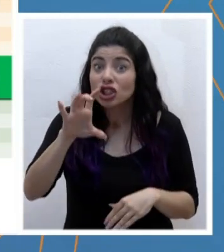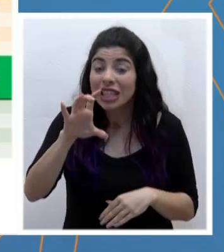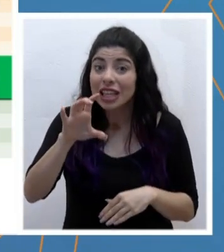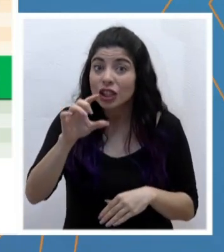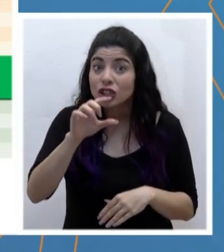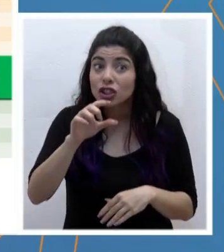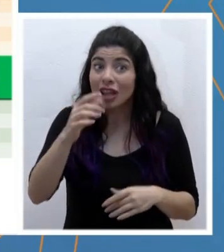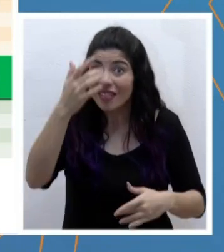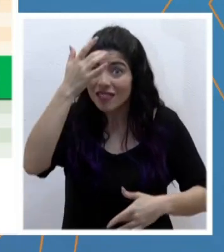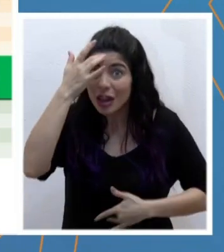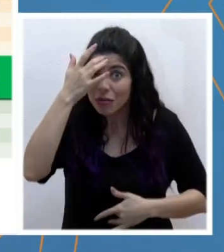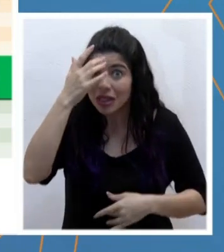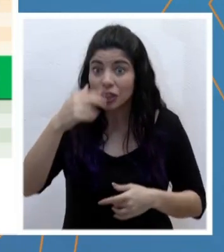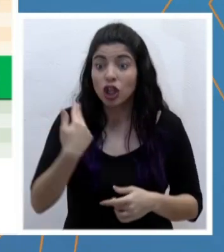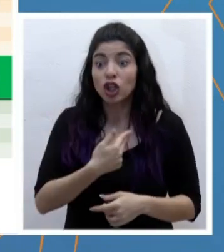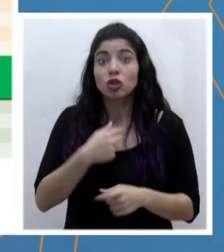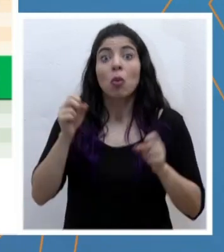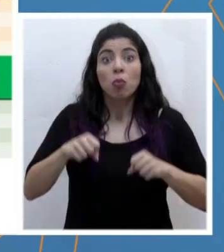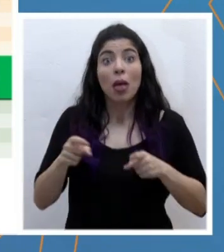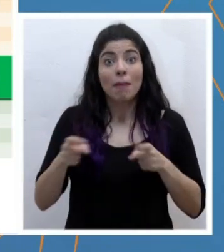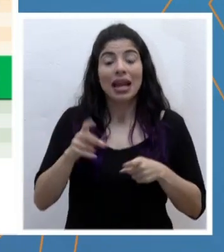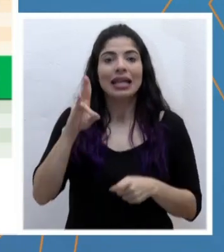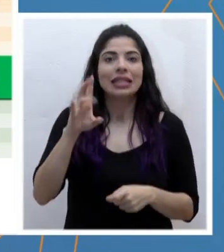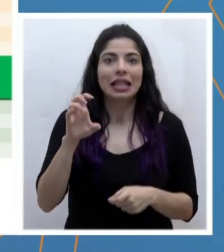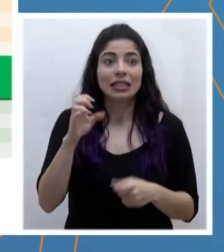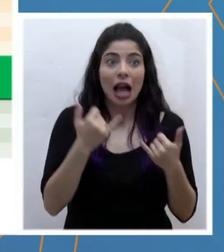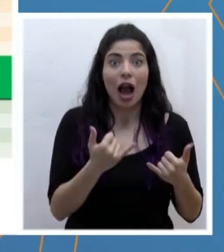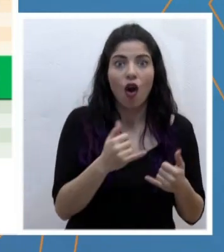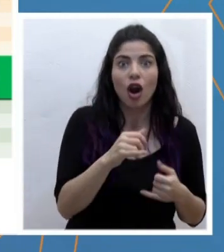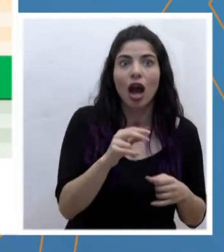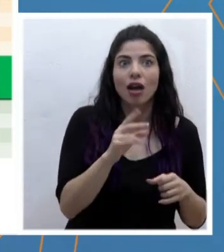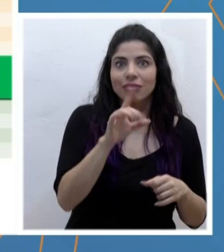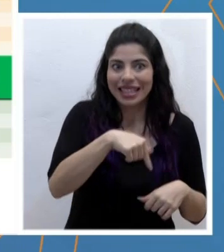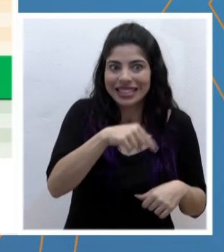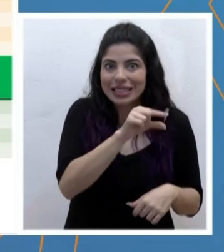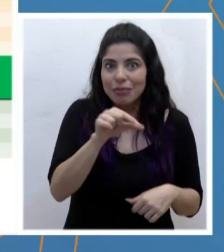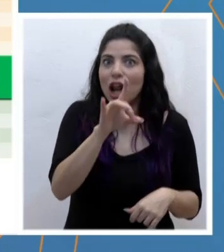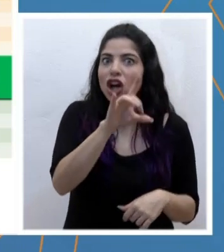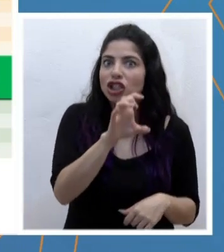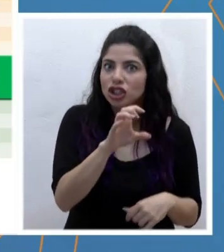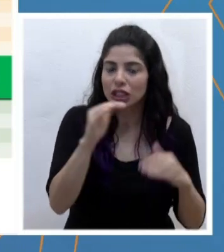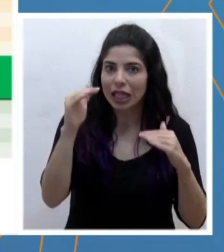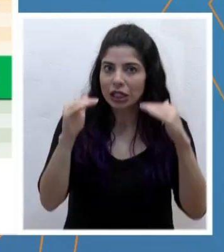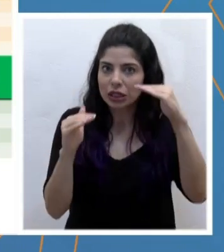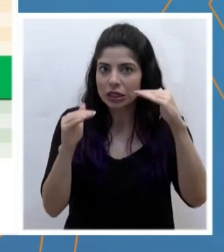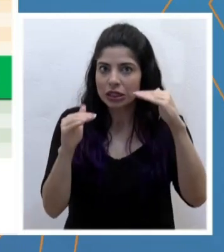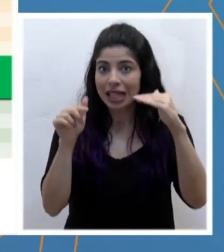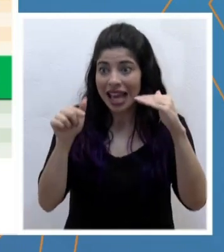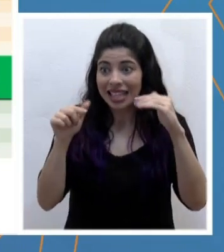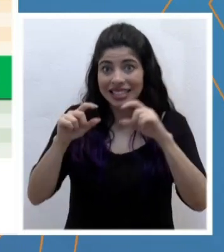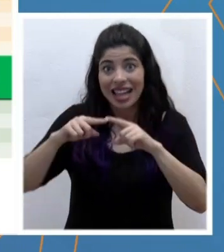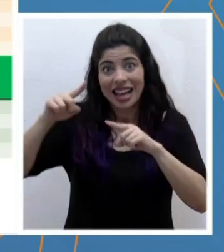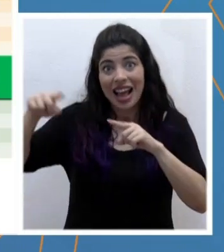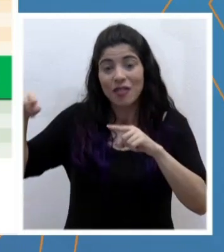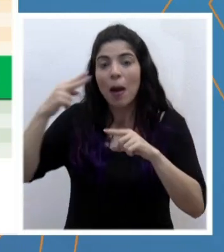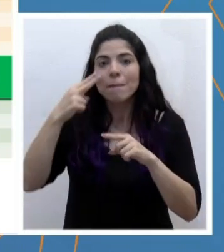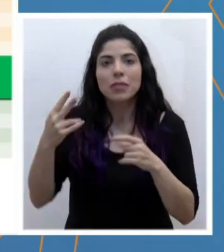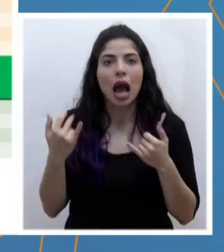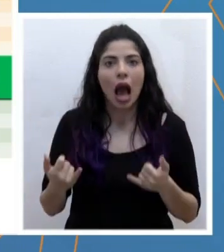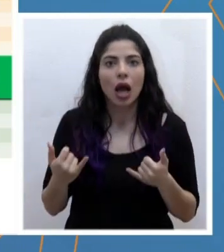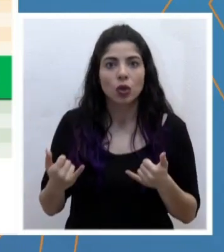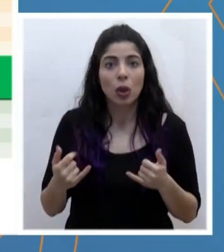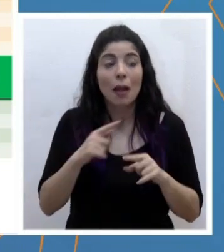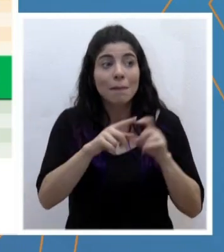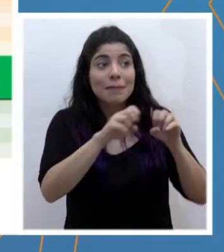y nuestro grado de tolerancia es de 700. En esta gráfica se presenta el grado de tolerancia actual. Sin embargo, al comportamiento